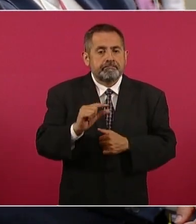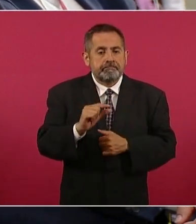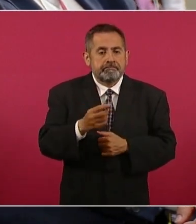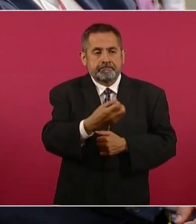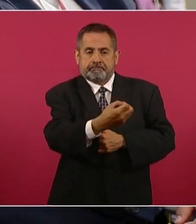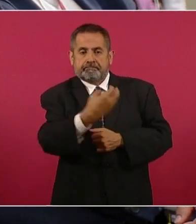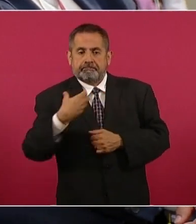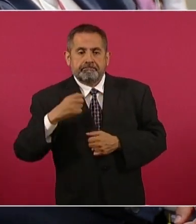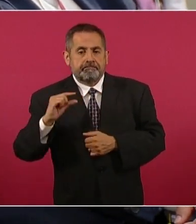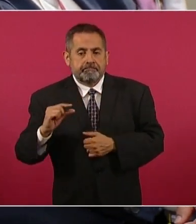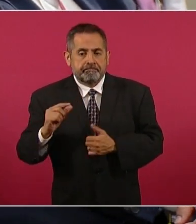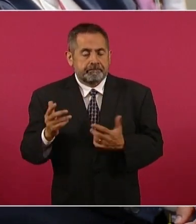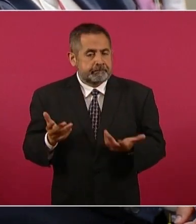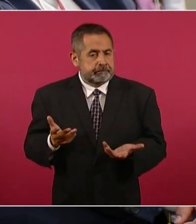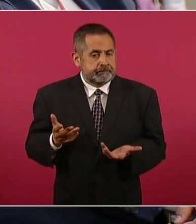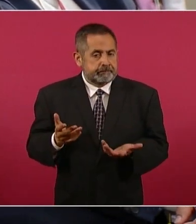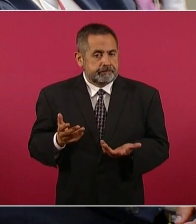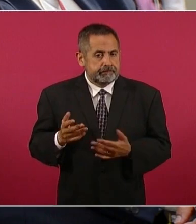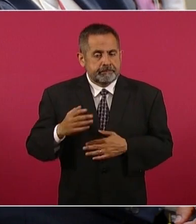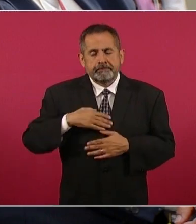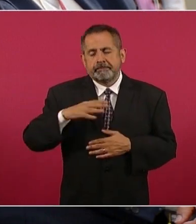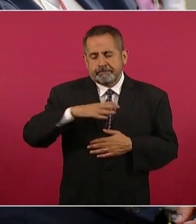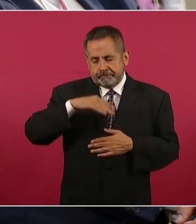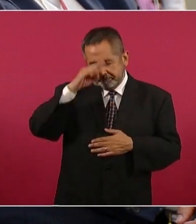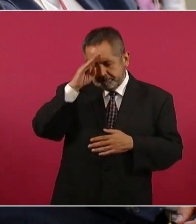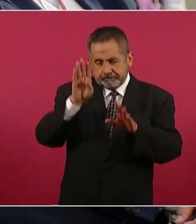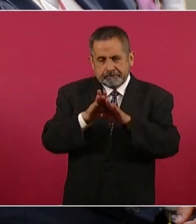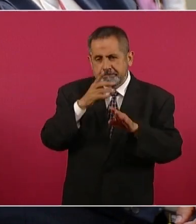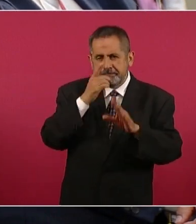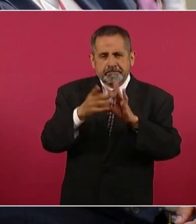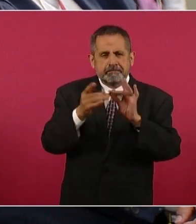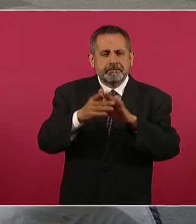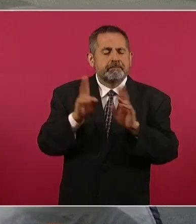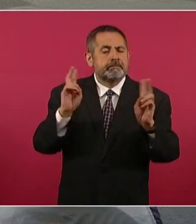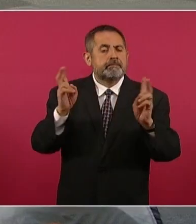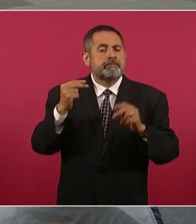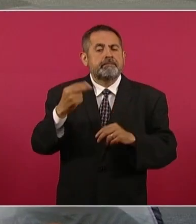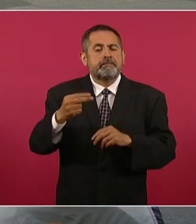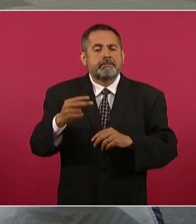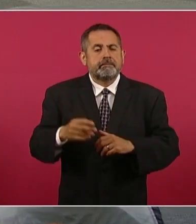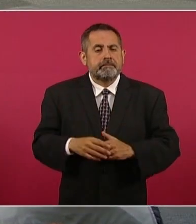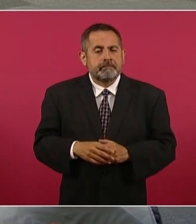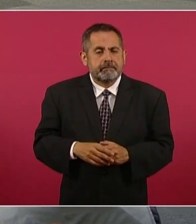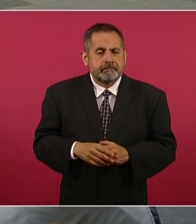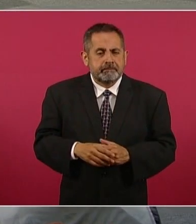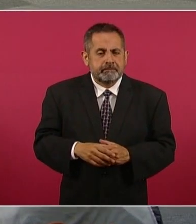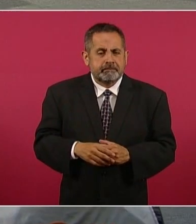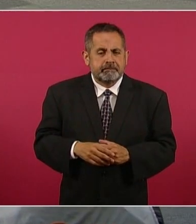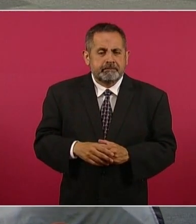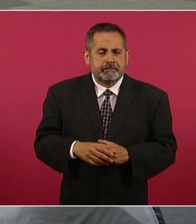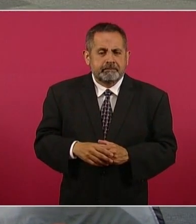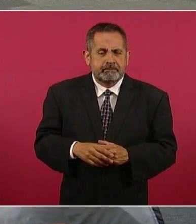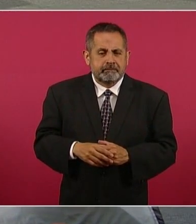hay unos modelos, lo que le llaman el